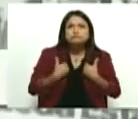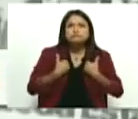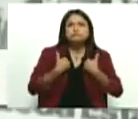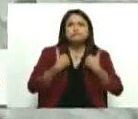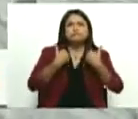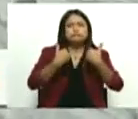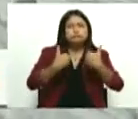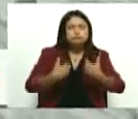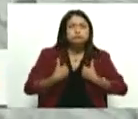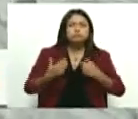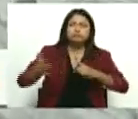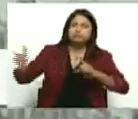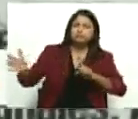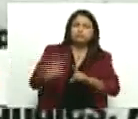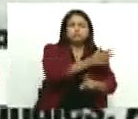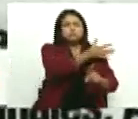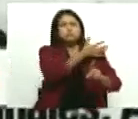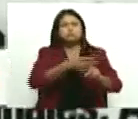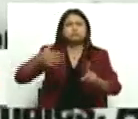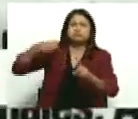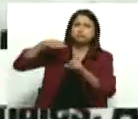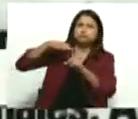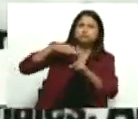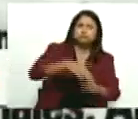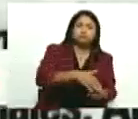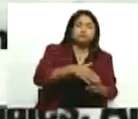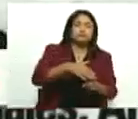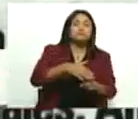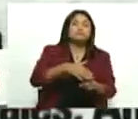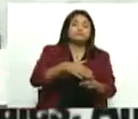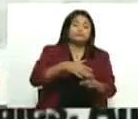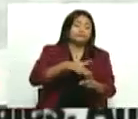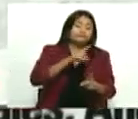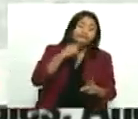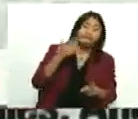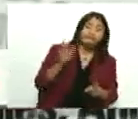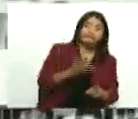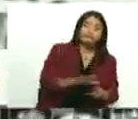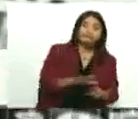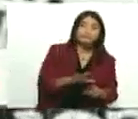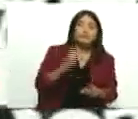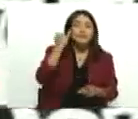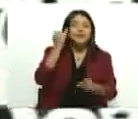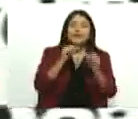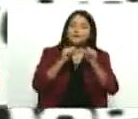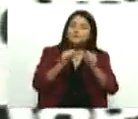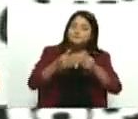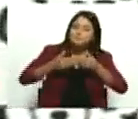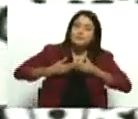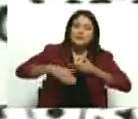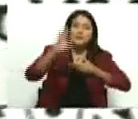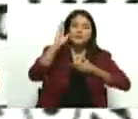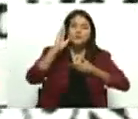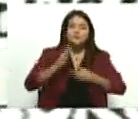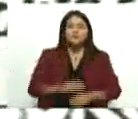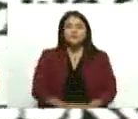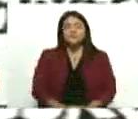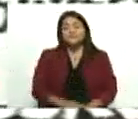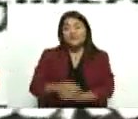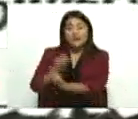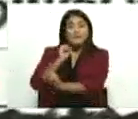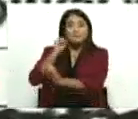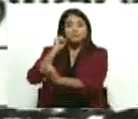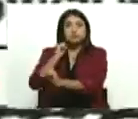y criminales torturas hasta apagar su vida, pero eternizar su lucha. En el momento que lo matan, la